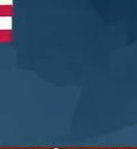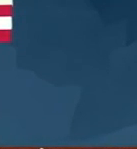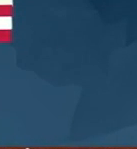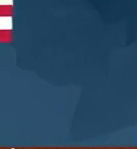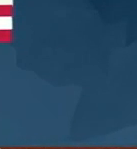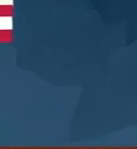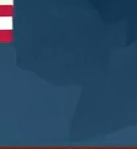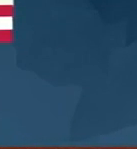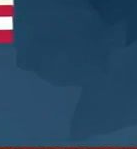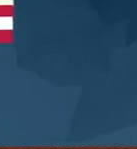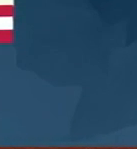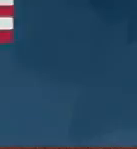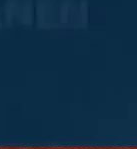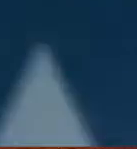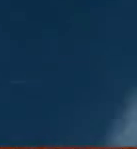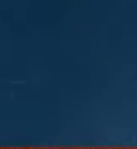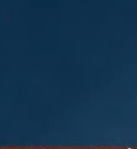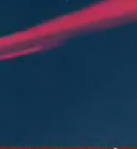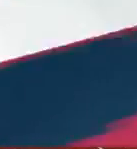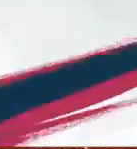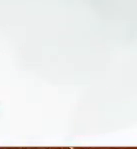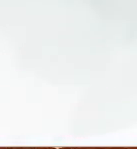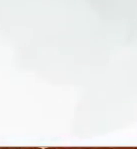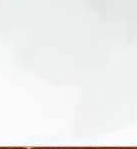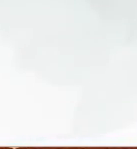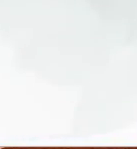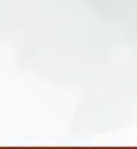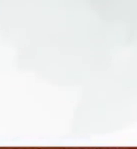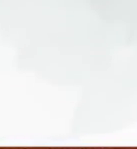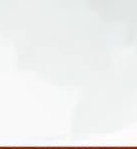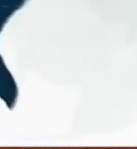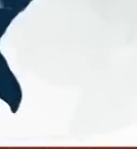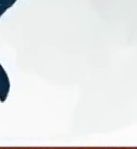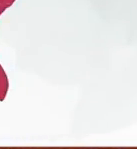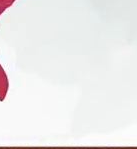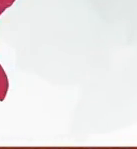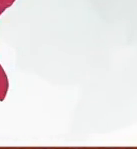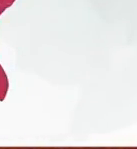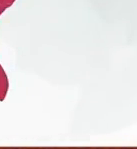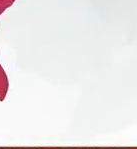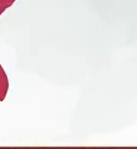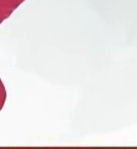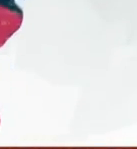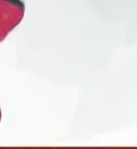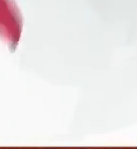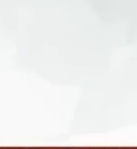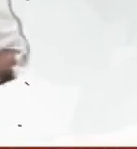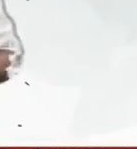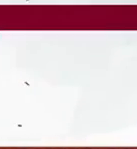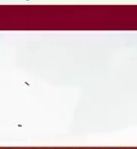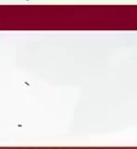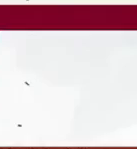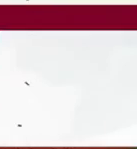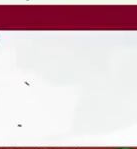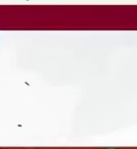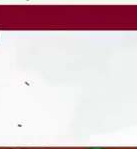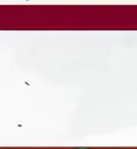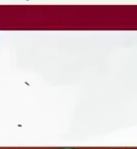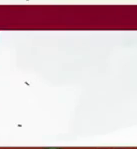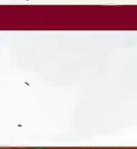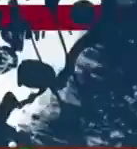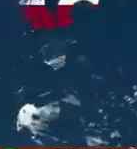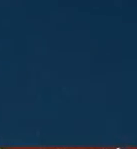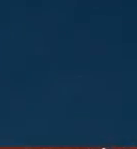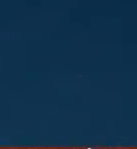Fuerza Latina, Diles que Voten y Les Digamos que Voten, con los que pretenden informar a los latinos las opciones para